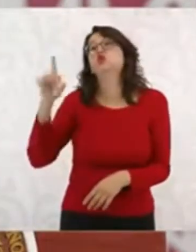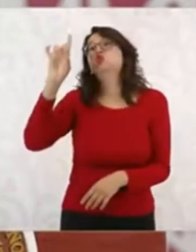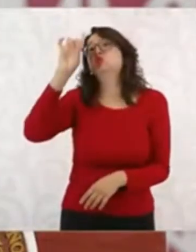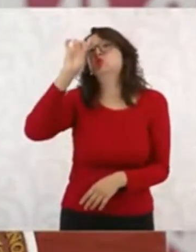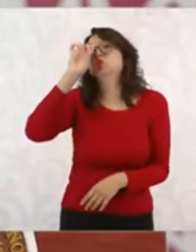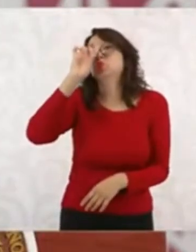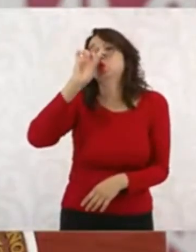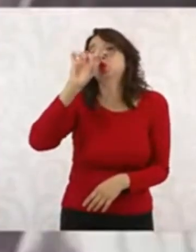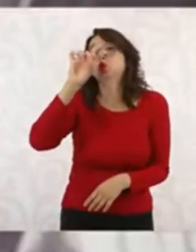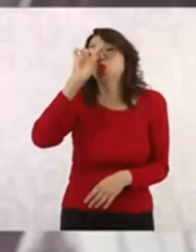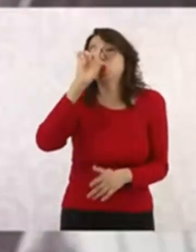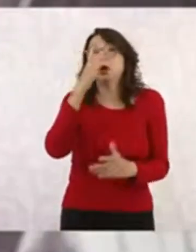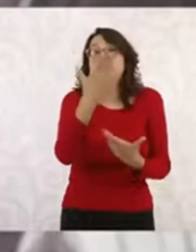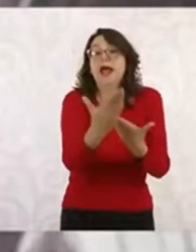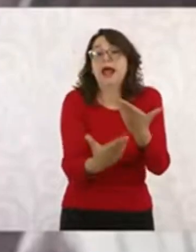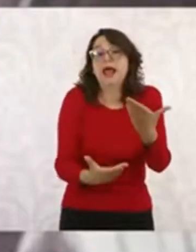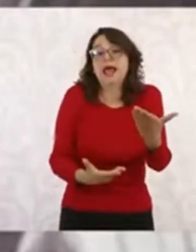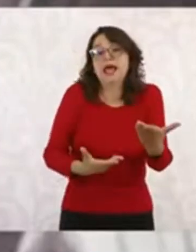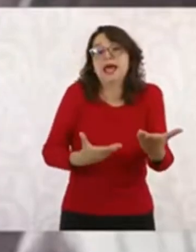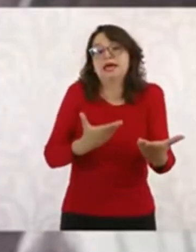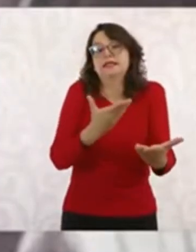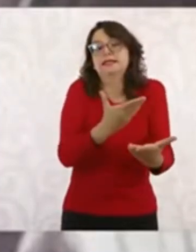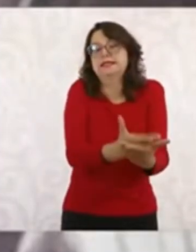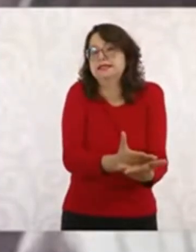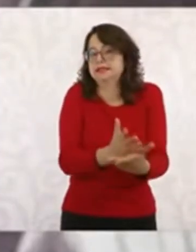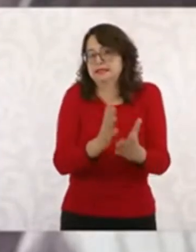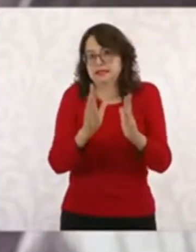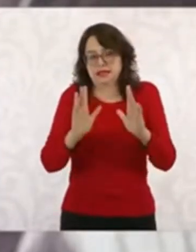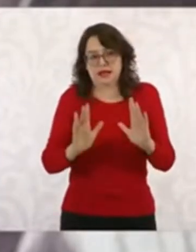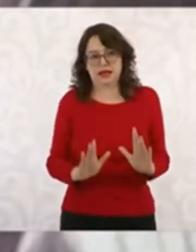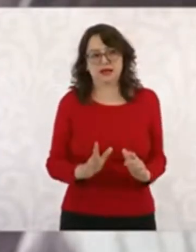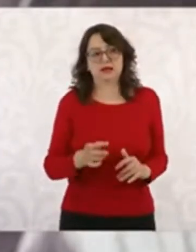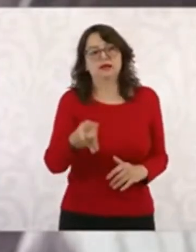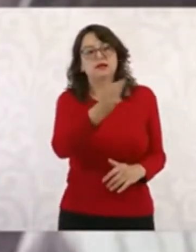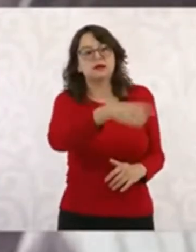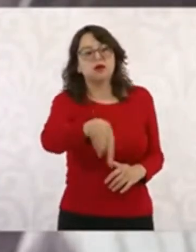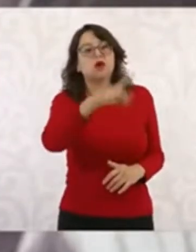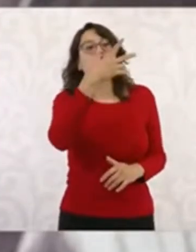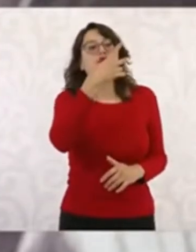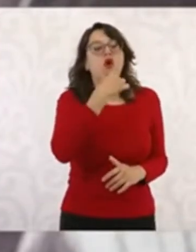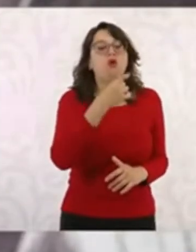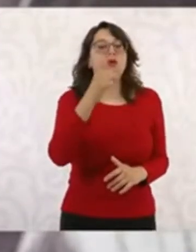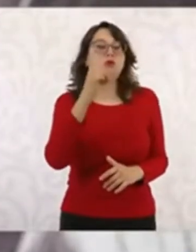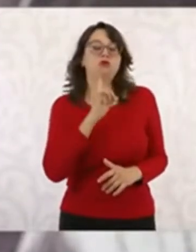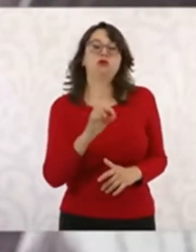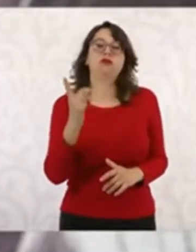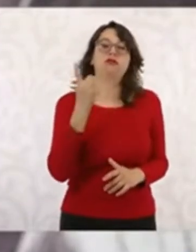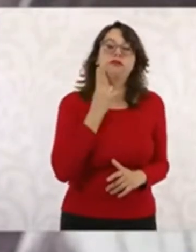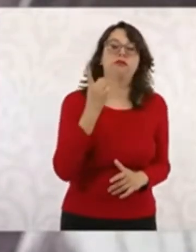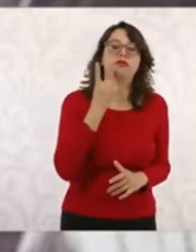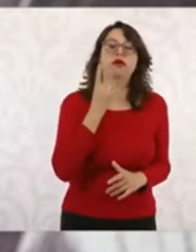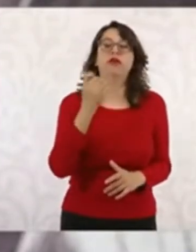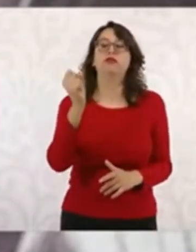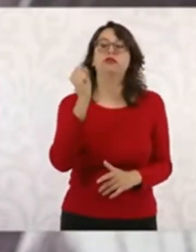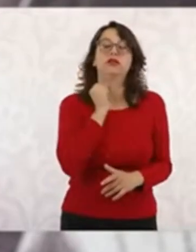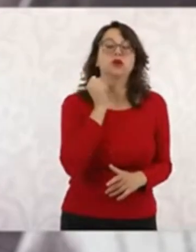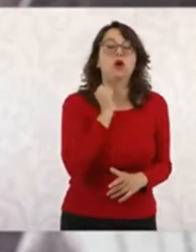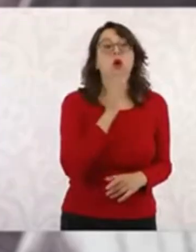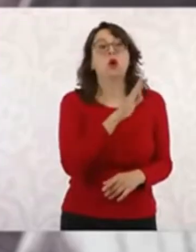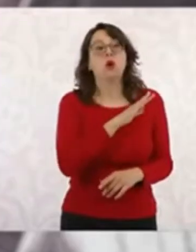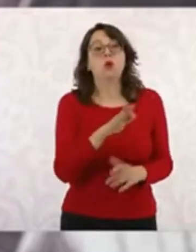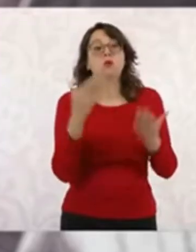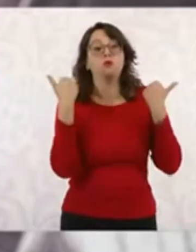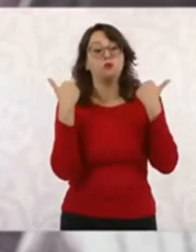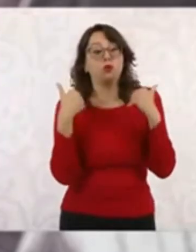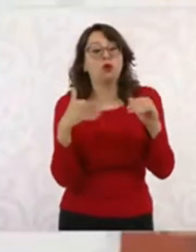estiman conveniente, a las y los legisladores hacer las siguientes adecuaciones al artículo sin cambiar su